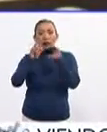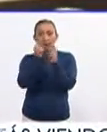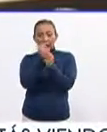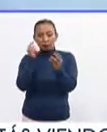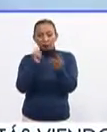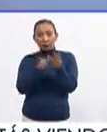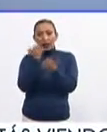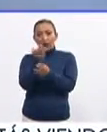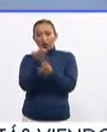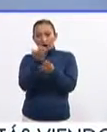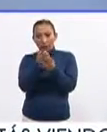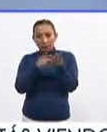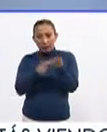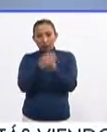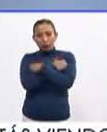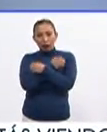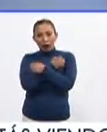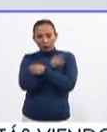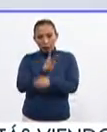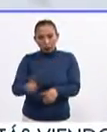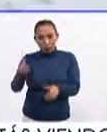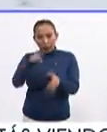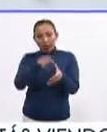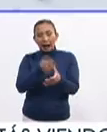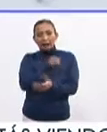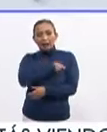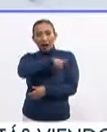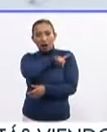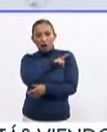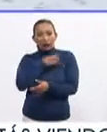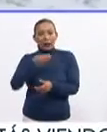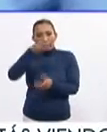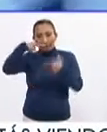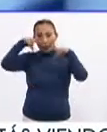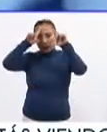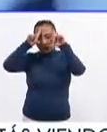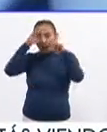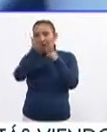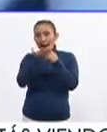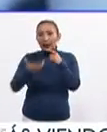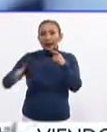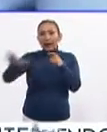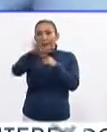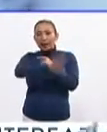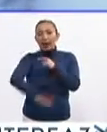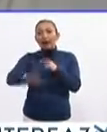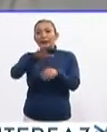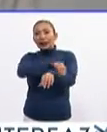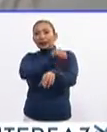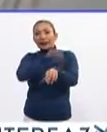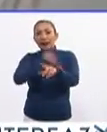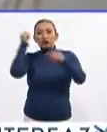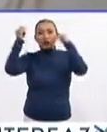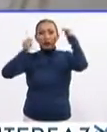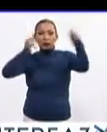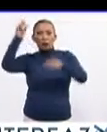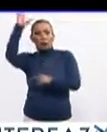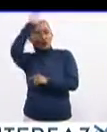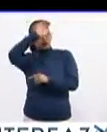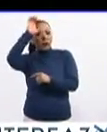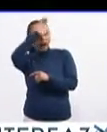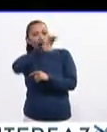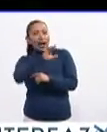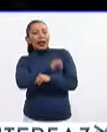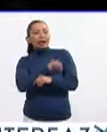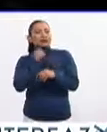transportes, economía, educación pública, salud, marina, medio ambiente, energía, turismo, cultura,